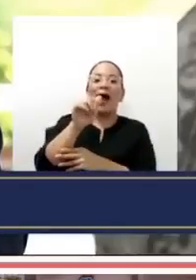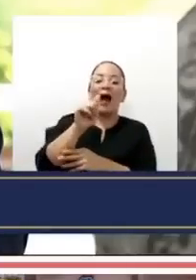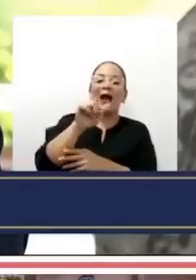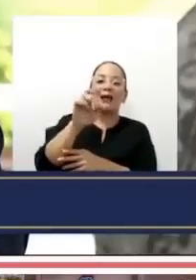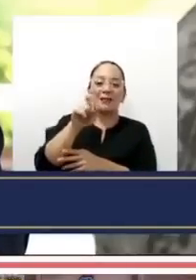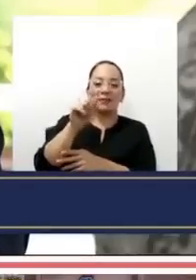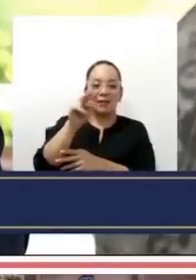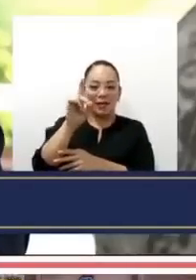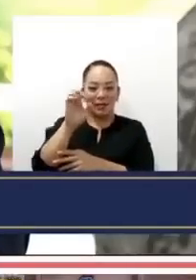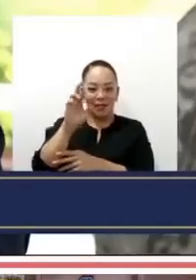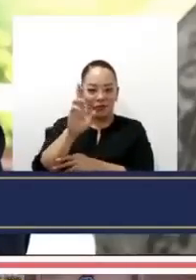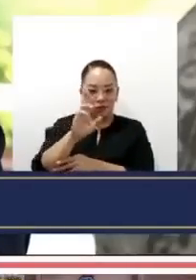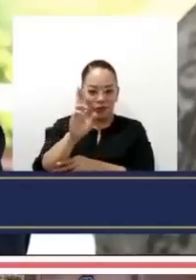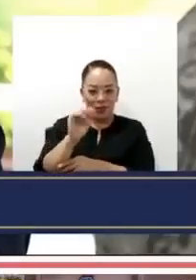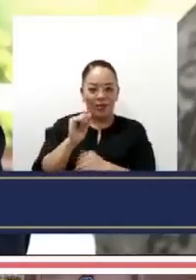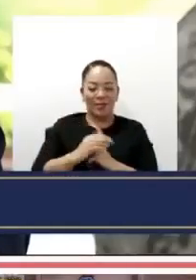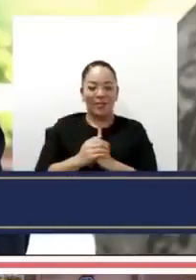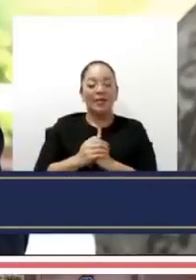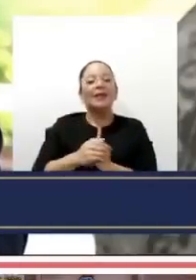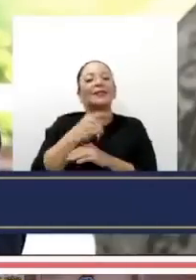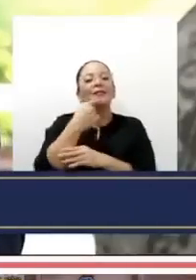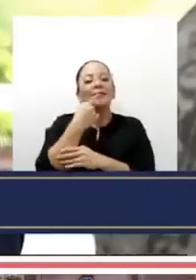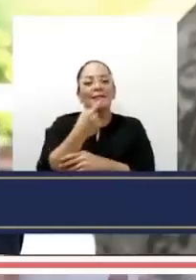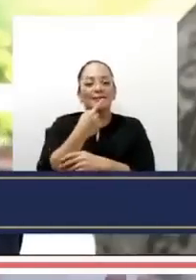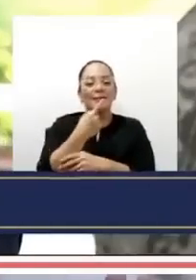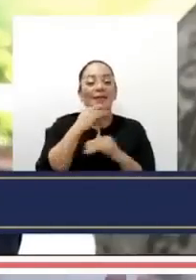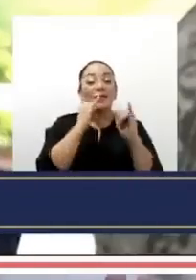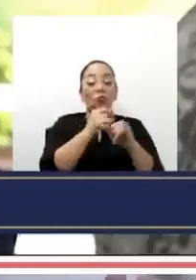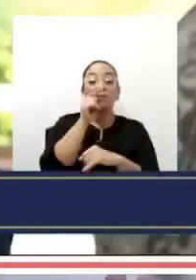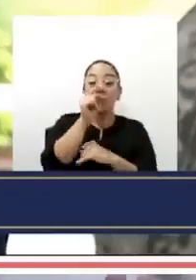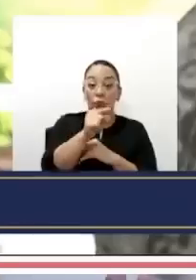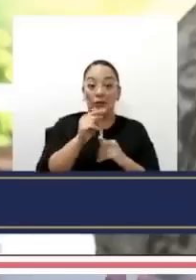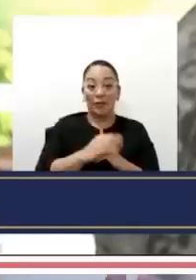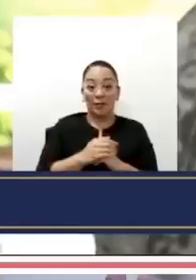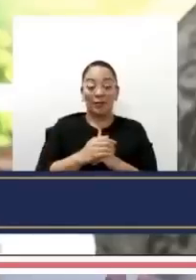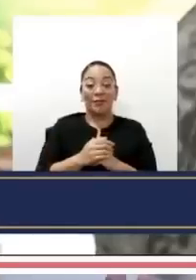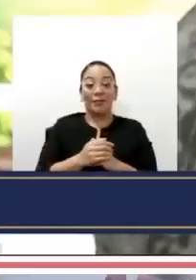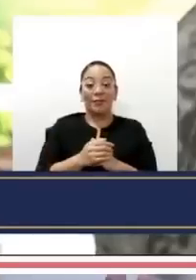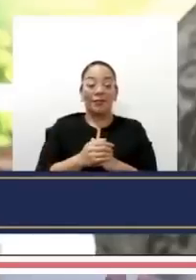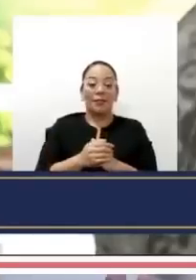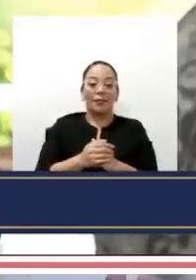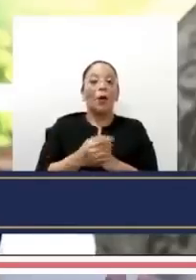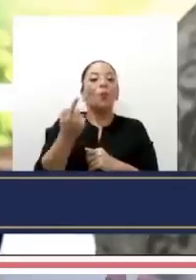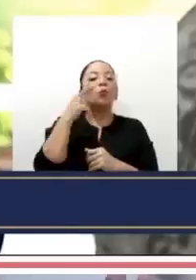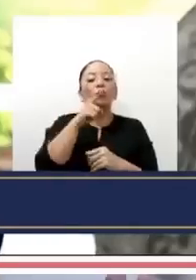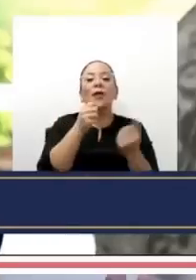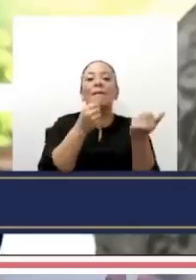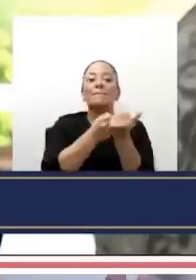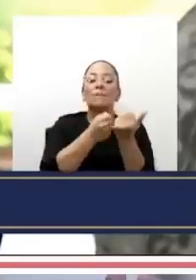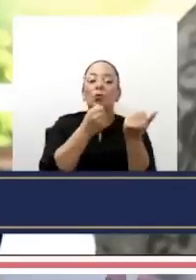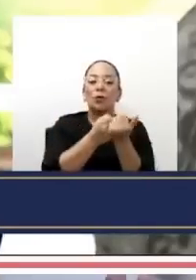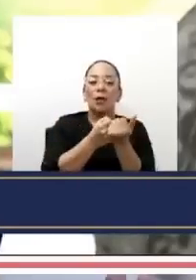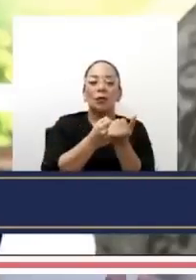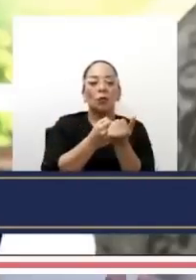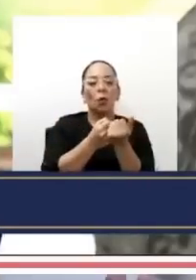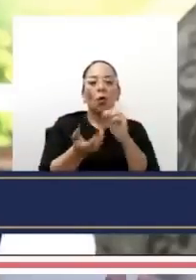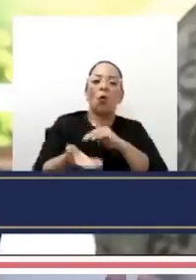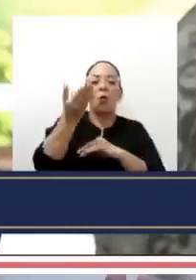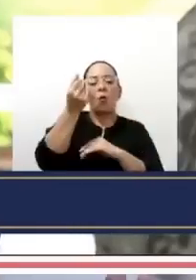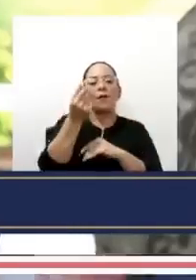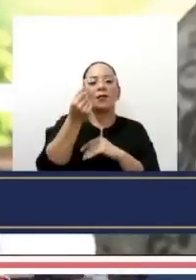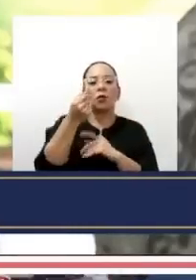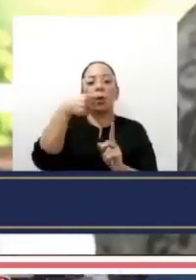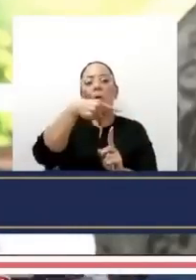Rodríguez Badilla y dice que lo denuncia usted por estar apoyando los sobreprecios de las cooperativas con